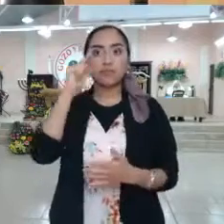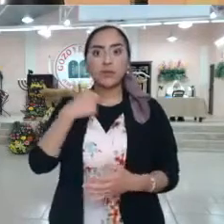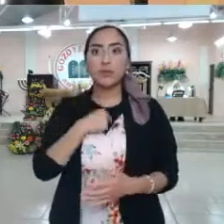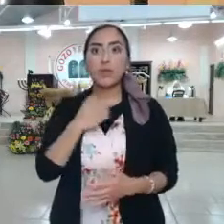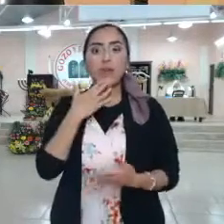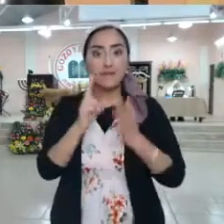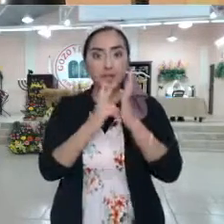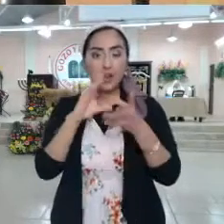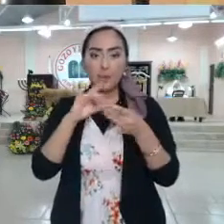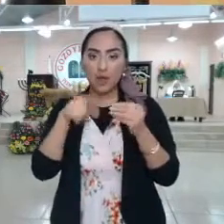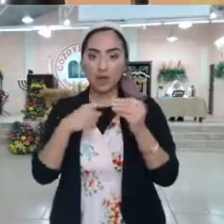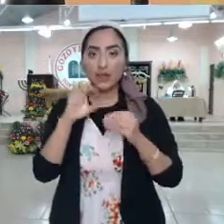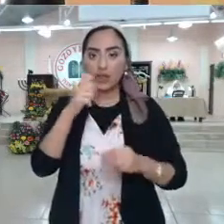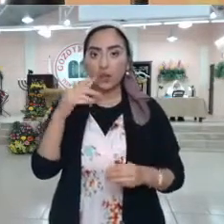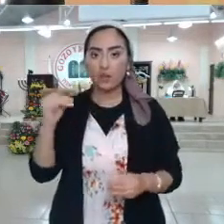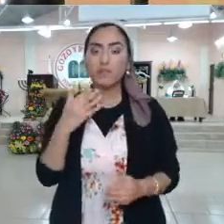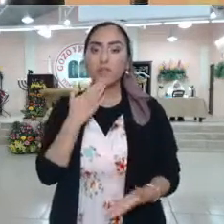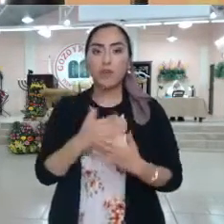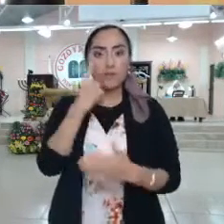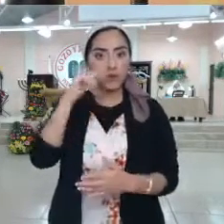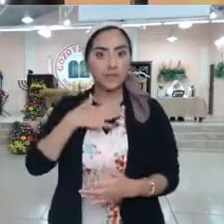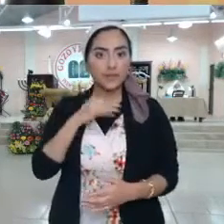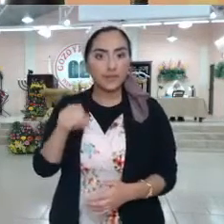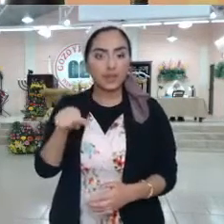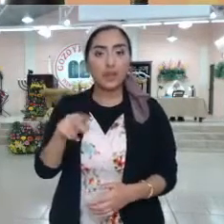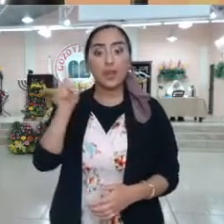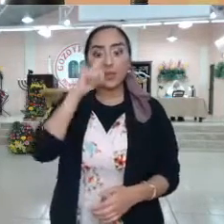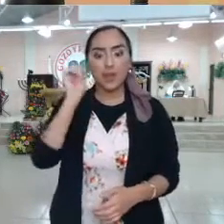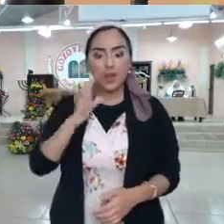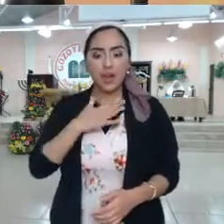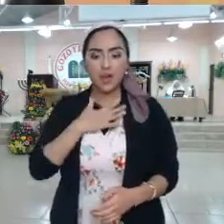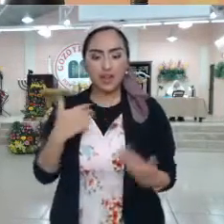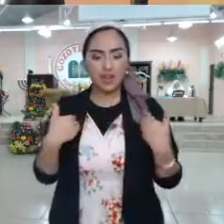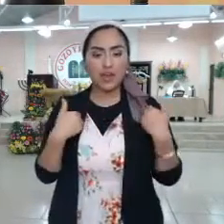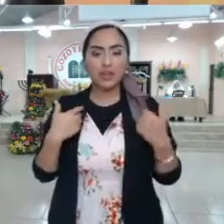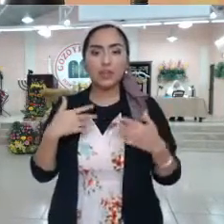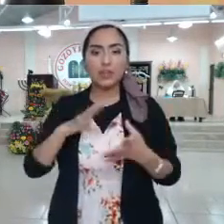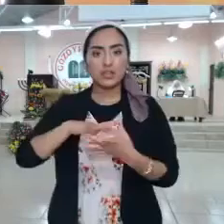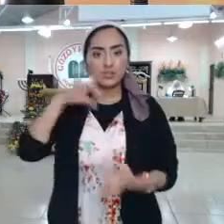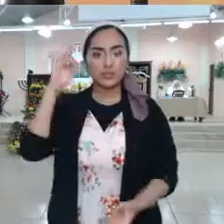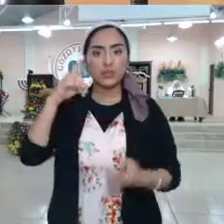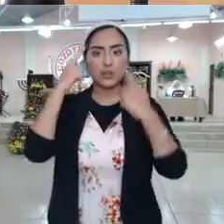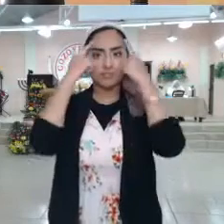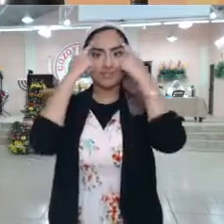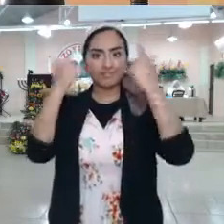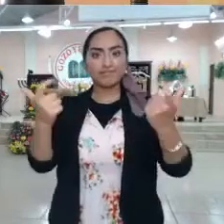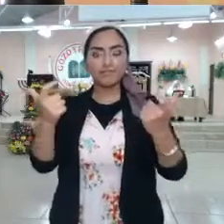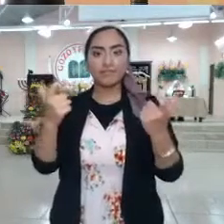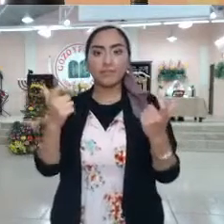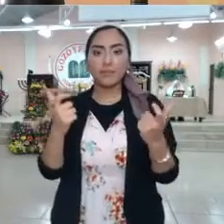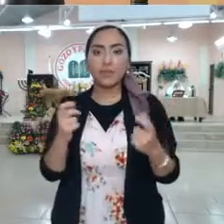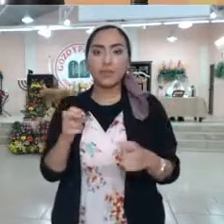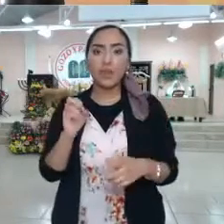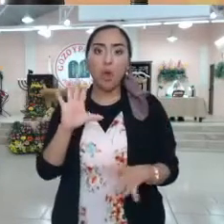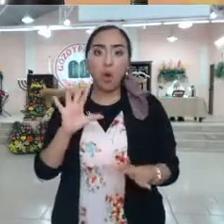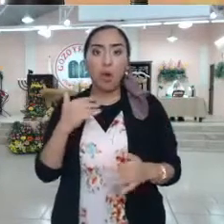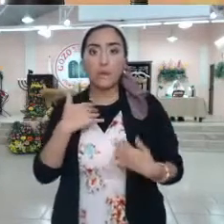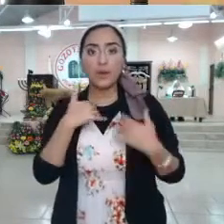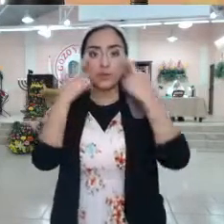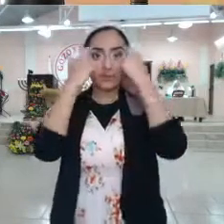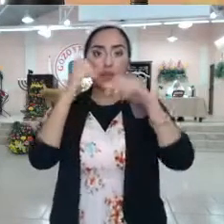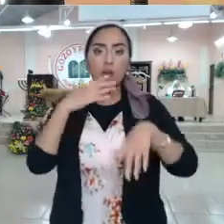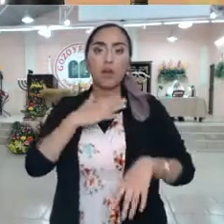los videos del ego, qué bien me cayeron, Roy, porque yo tenía orgullo espiritual, o orgullo en mi